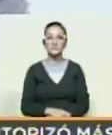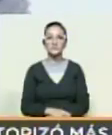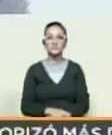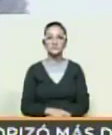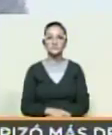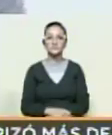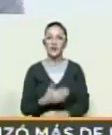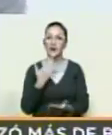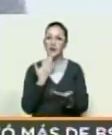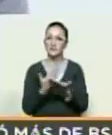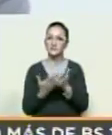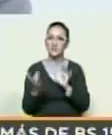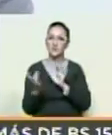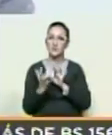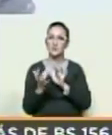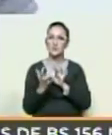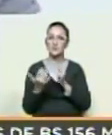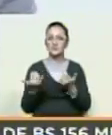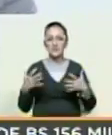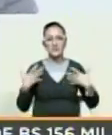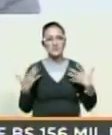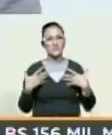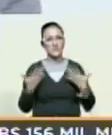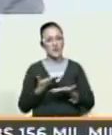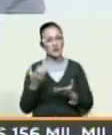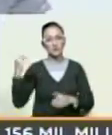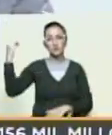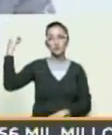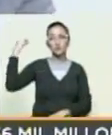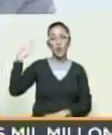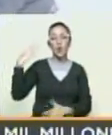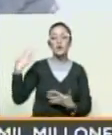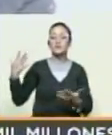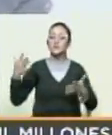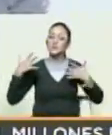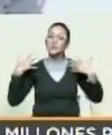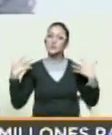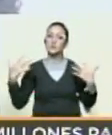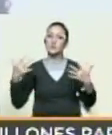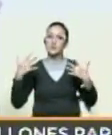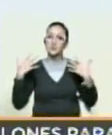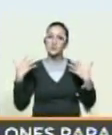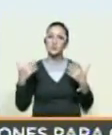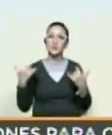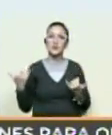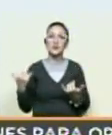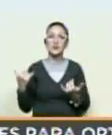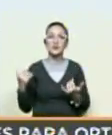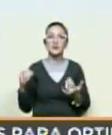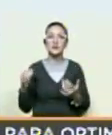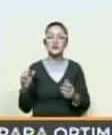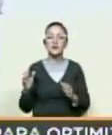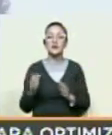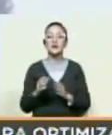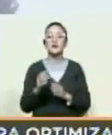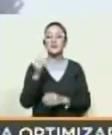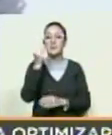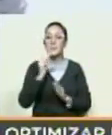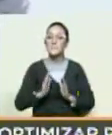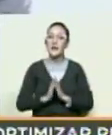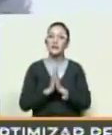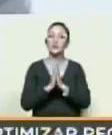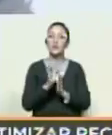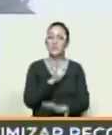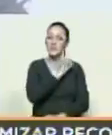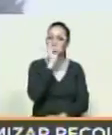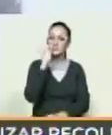Bien, gracias por el pase. Como se dan cuenta, estamos disfrutando de un sol radiante y de una brisa fresca que da aquí en el monumento al manto de la Divina Pastora, aquí en la ciudad de